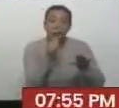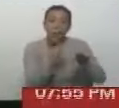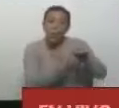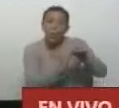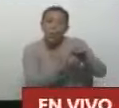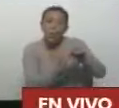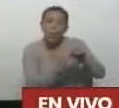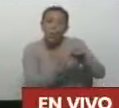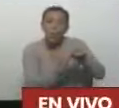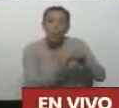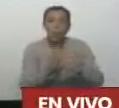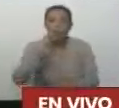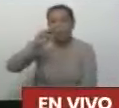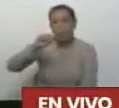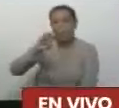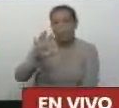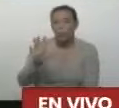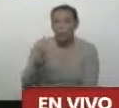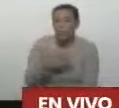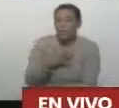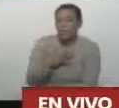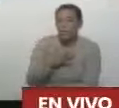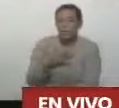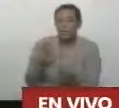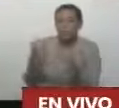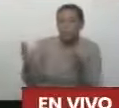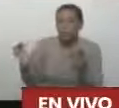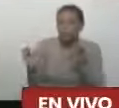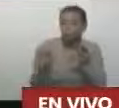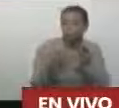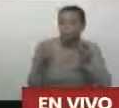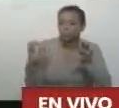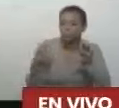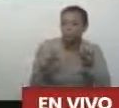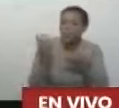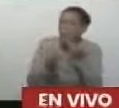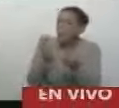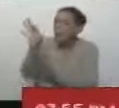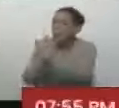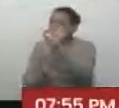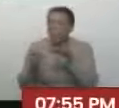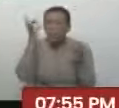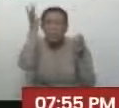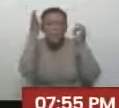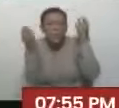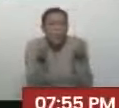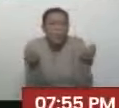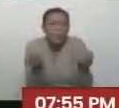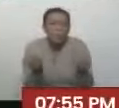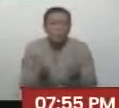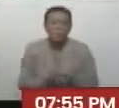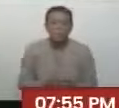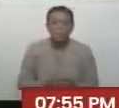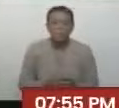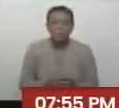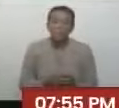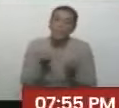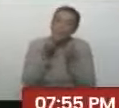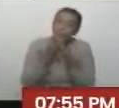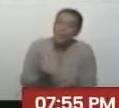murciélago. Correcto. ¿Y dónde inventaste tú todo esto? ¿De dónde lo aprendiste? Pues